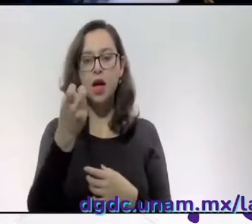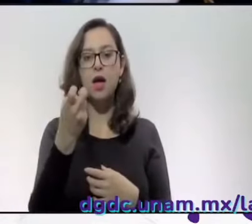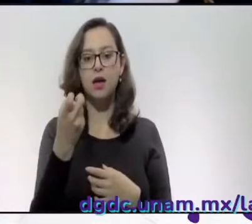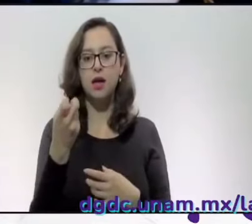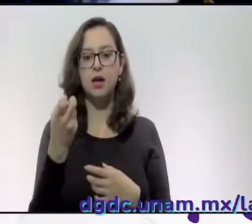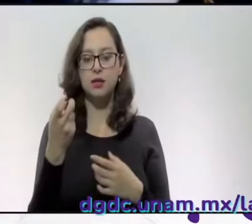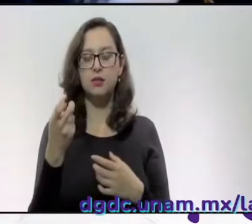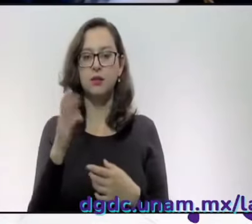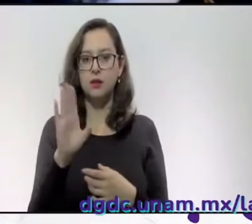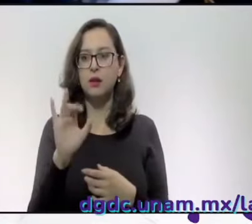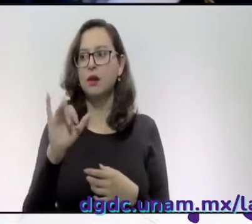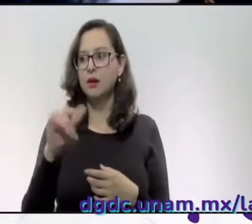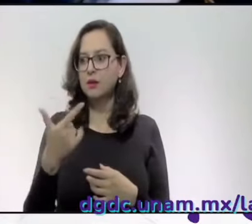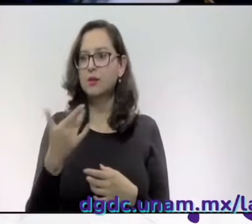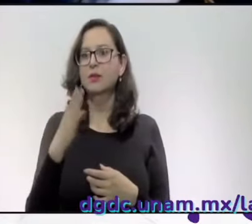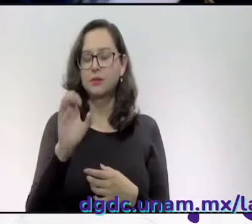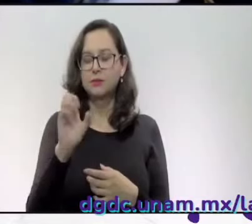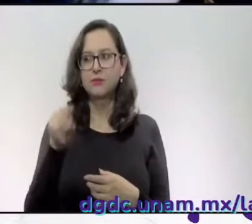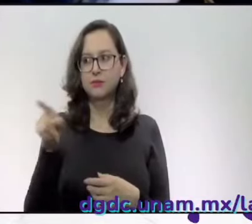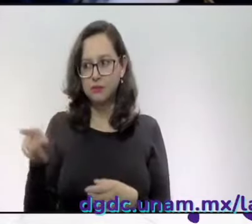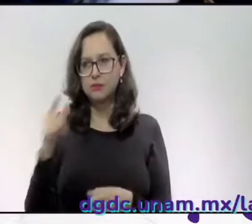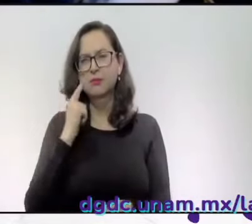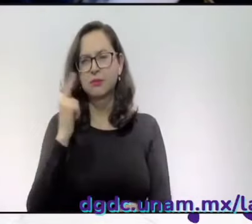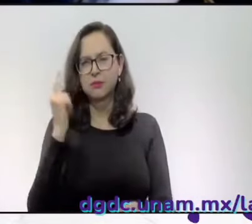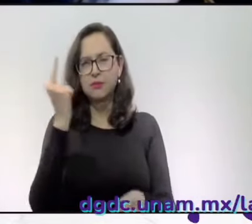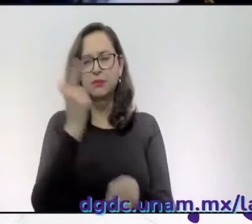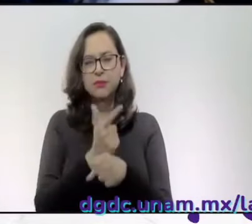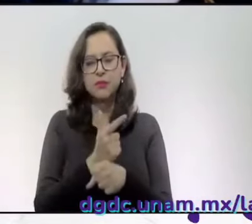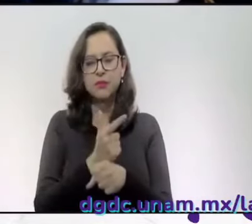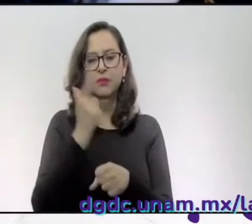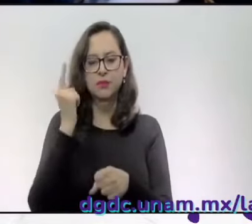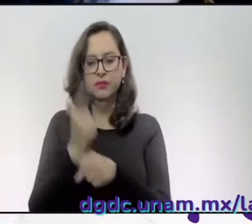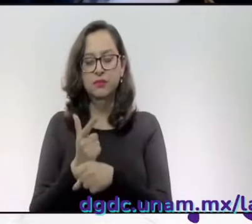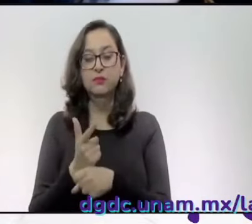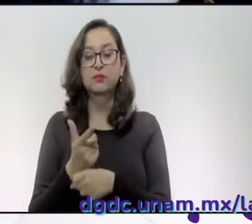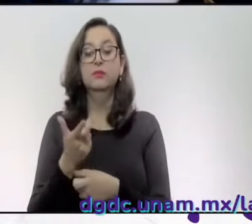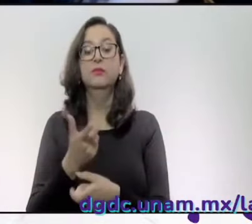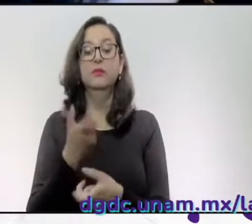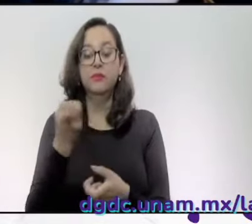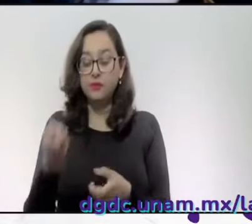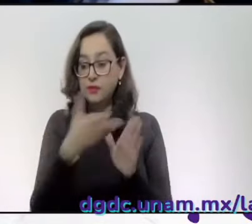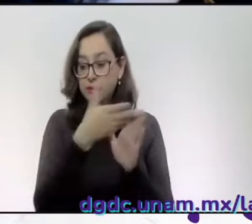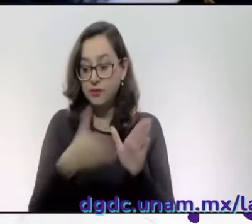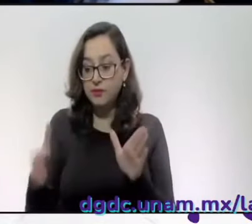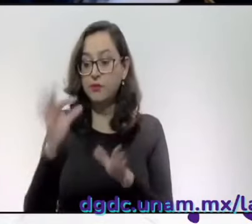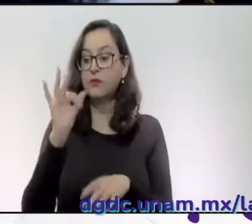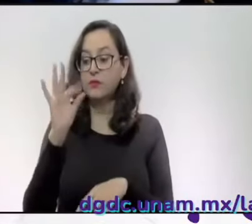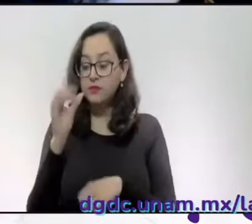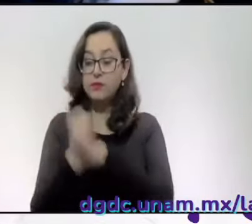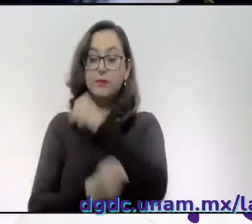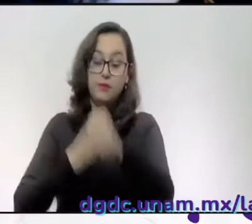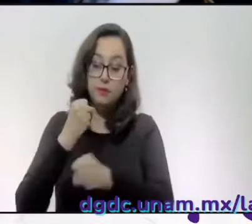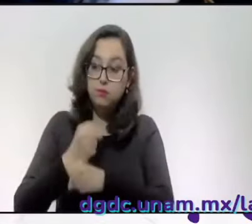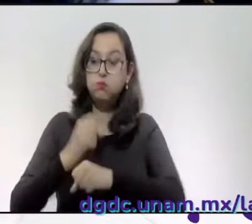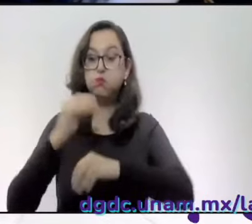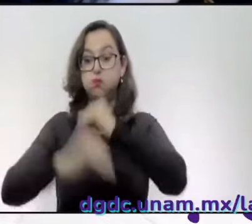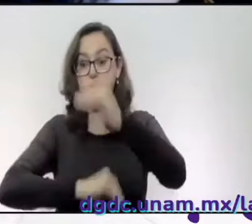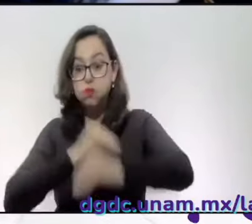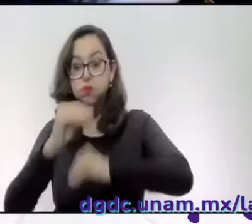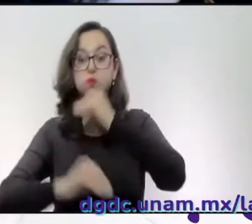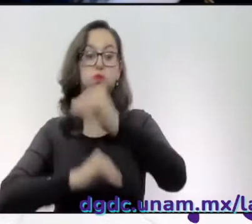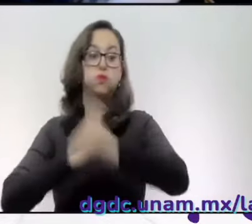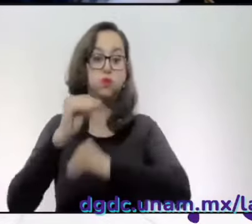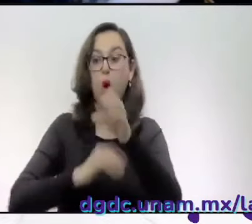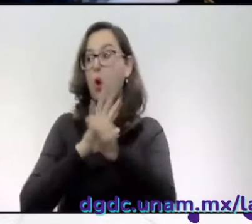Big Bang. Entonces ahí surge 4 décadas de intensa lucha por ver cuál era la